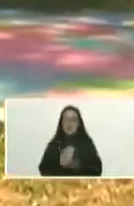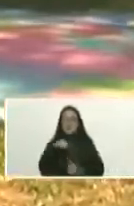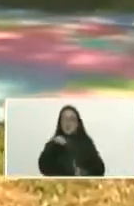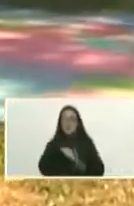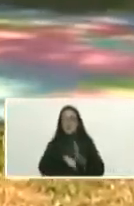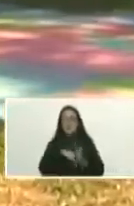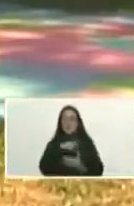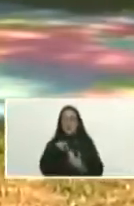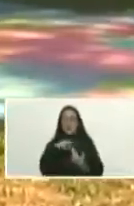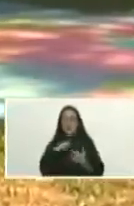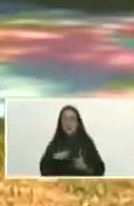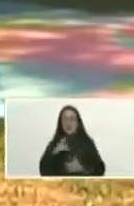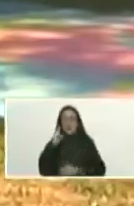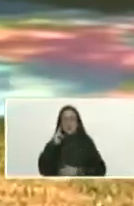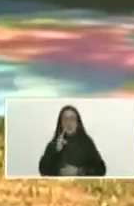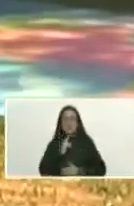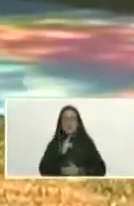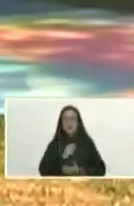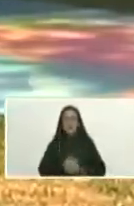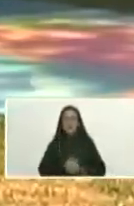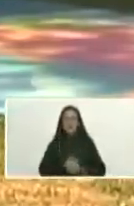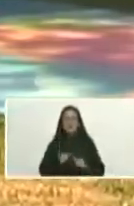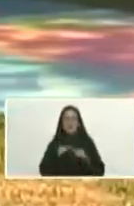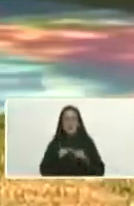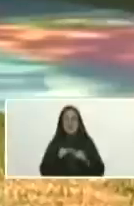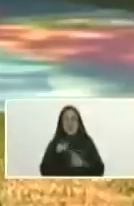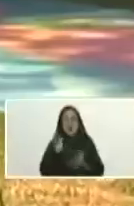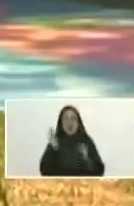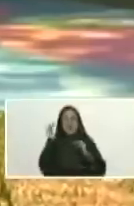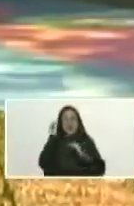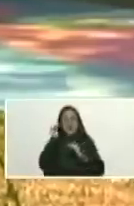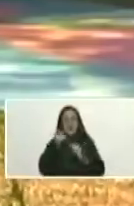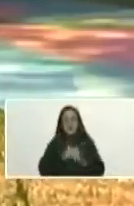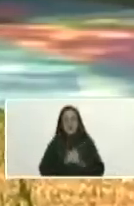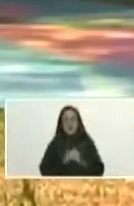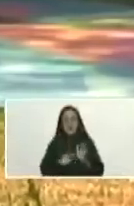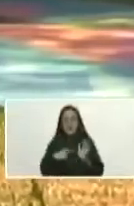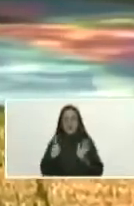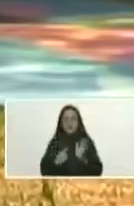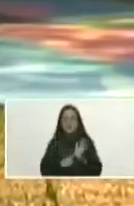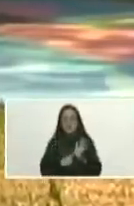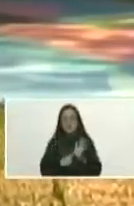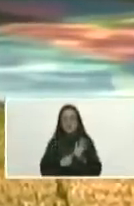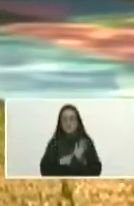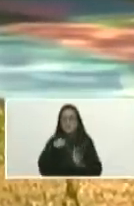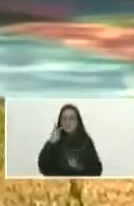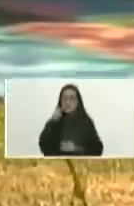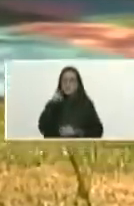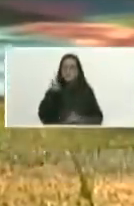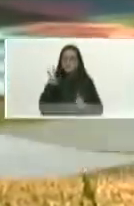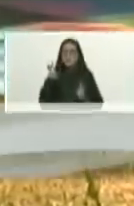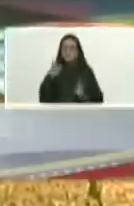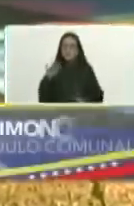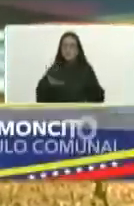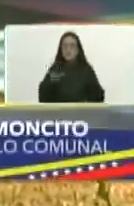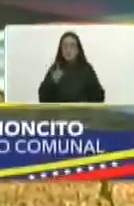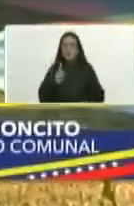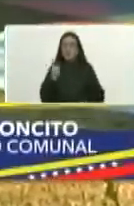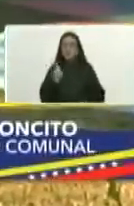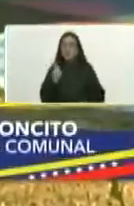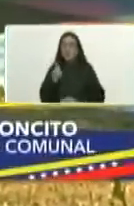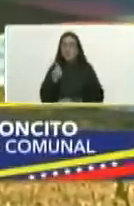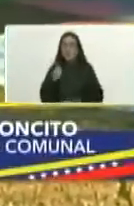la revolución bolivariana. Allí seguiremos atendiéndolo integralmente. Por eso lo importante no solo de una